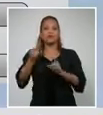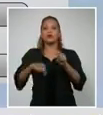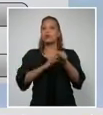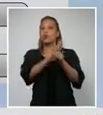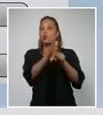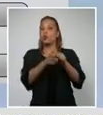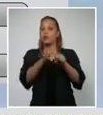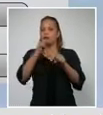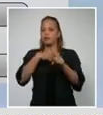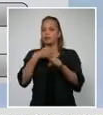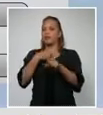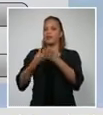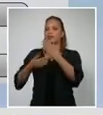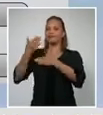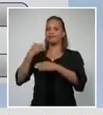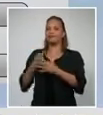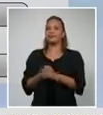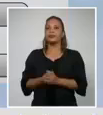tenido.